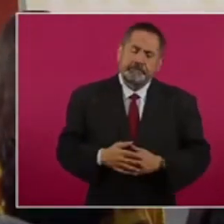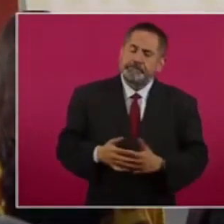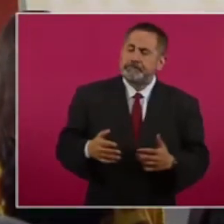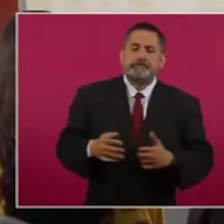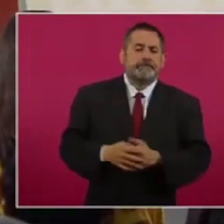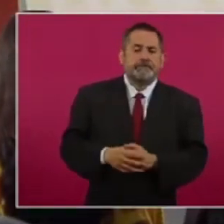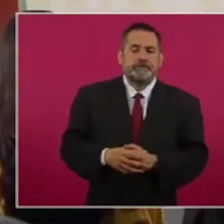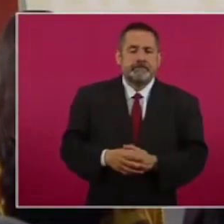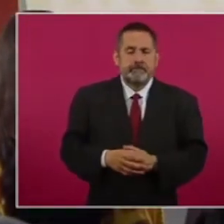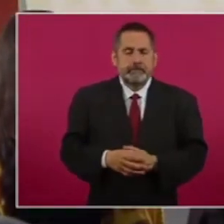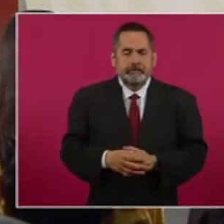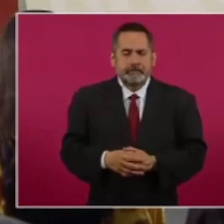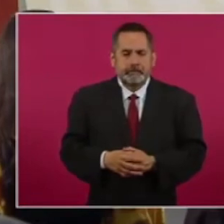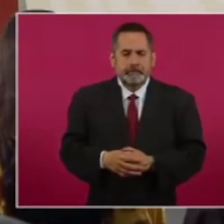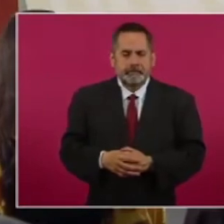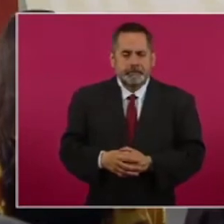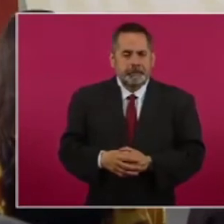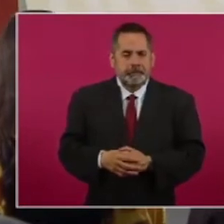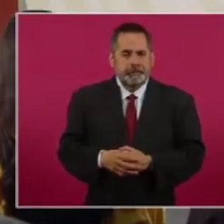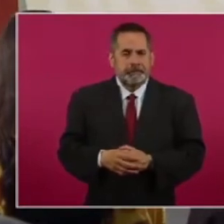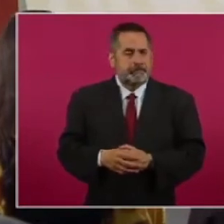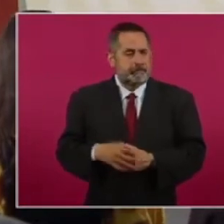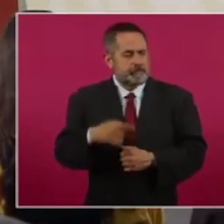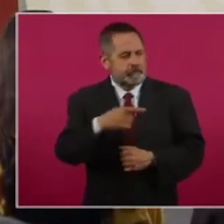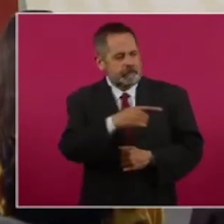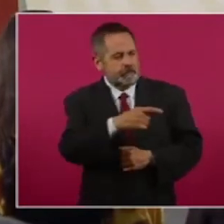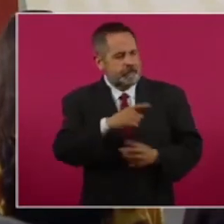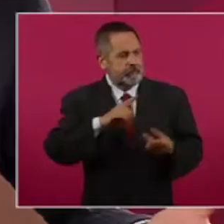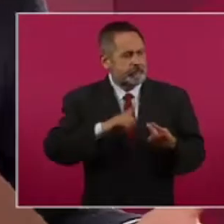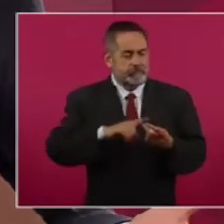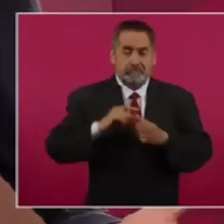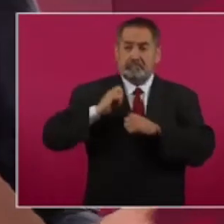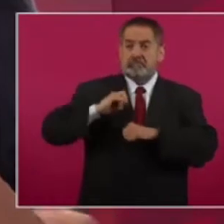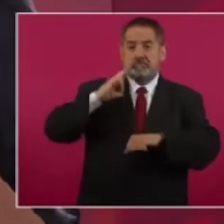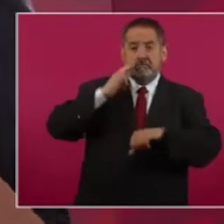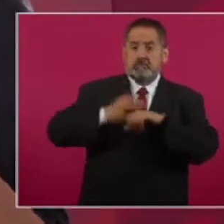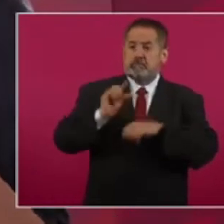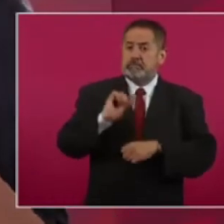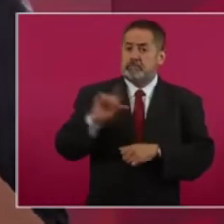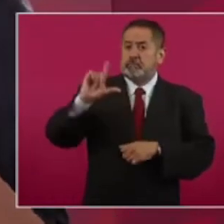Entonces, ¿qué autoridades hay?